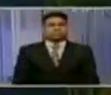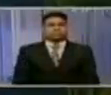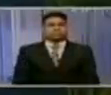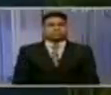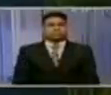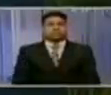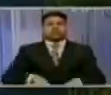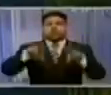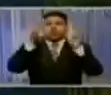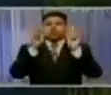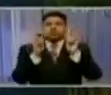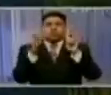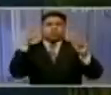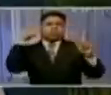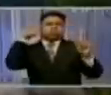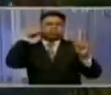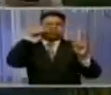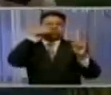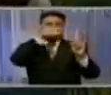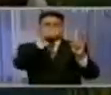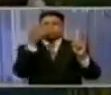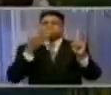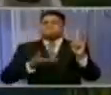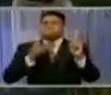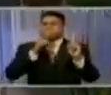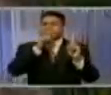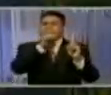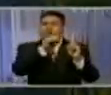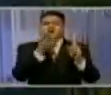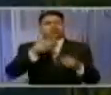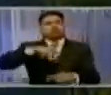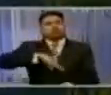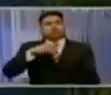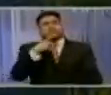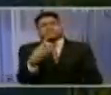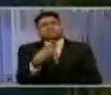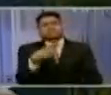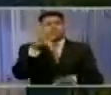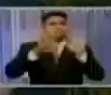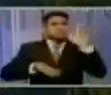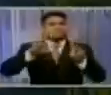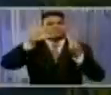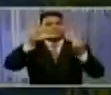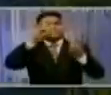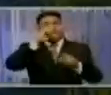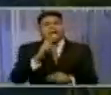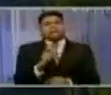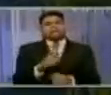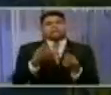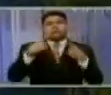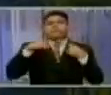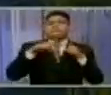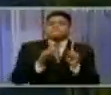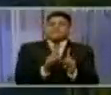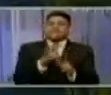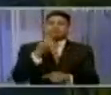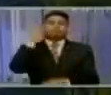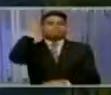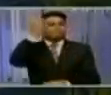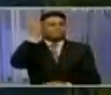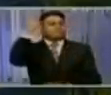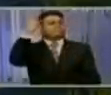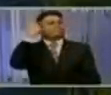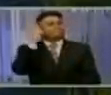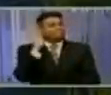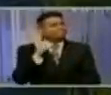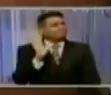retos. Nosotros decimos 17 años, pero si somos objetivos